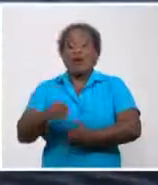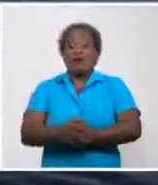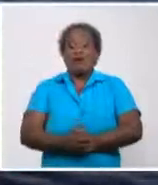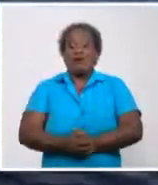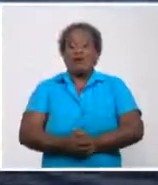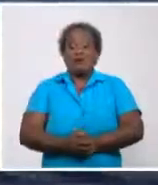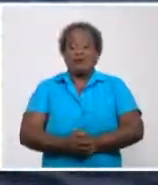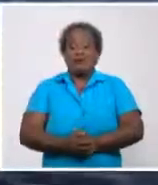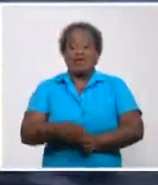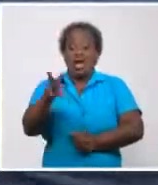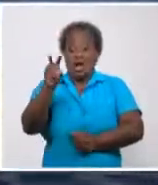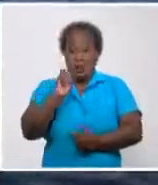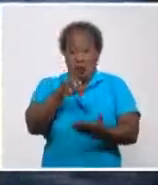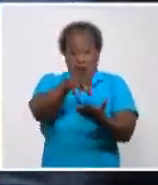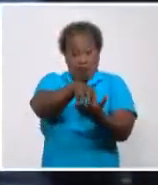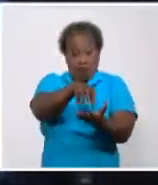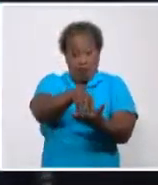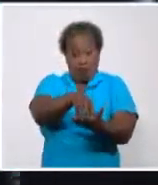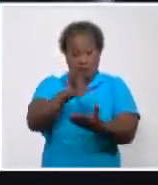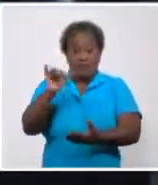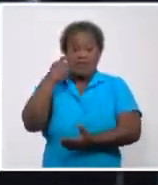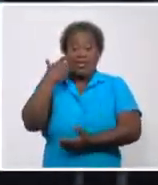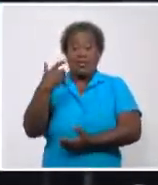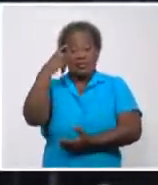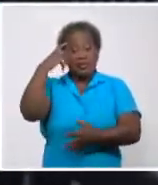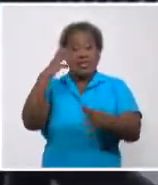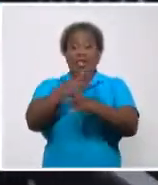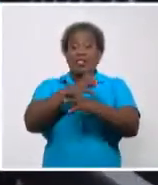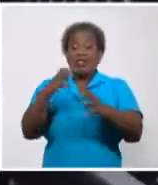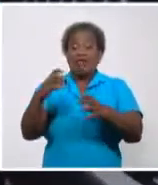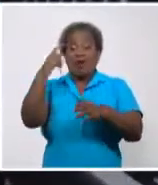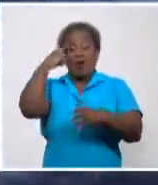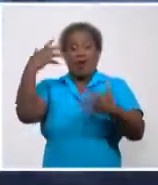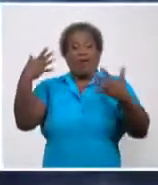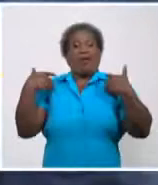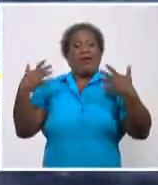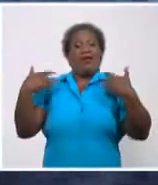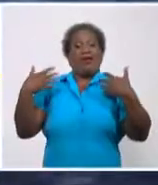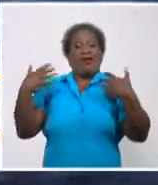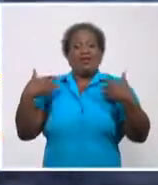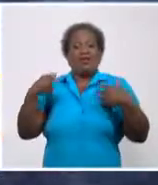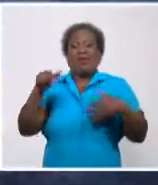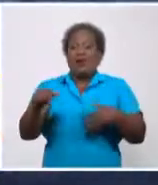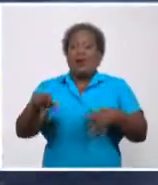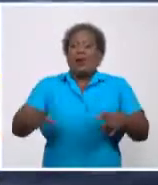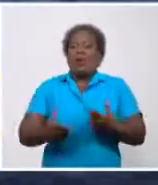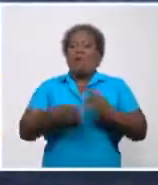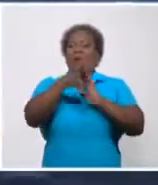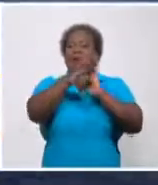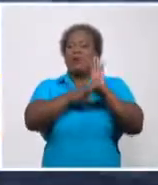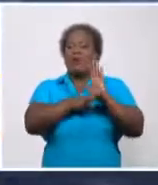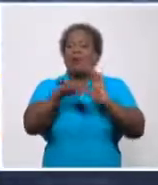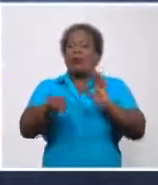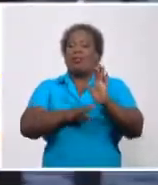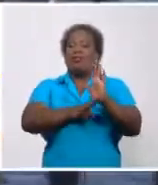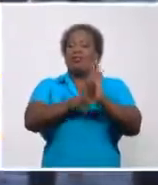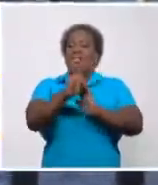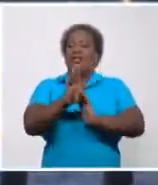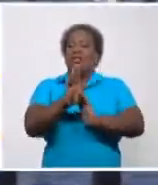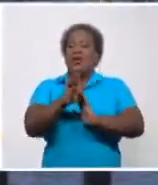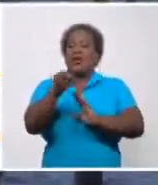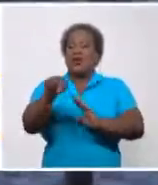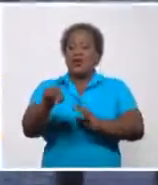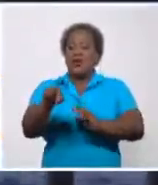la nueva instalación de interés científico y recreativo obedece al programa de la oficina para el desarrollo integral de